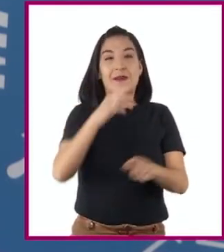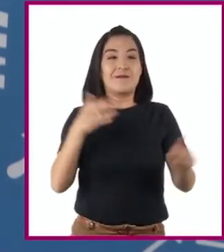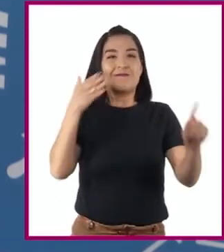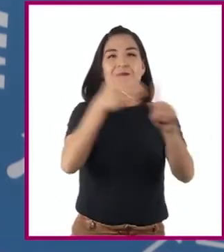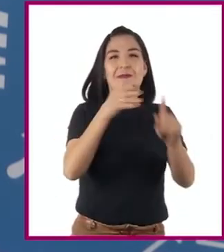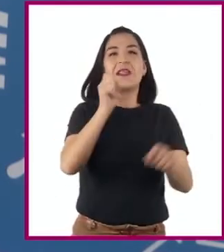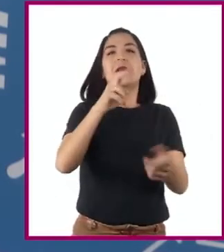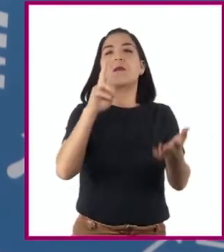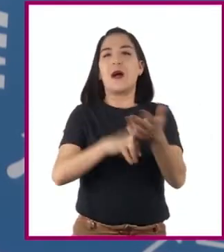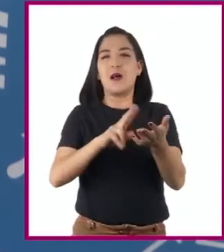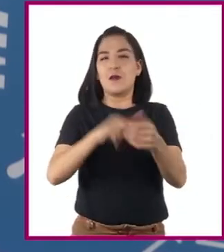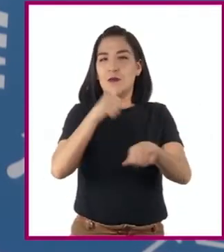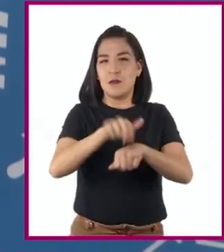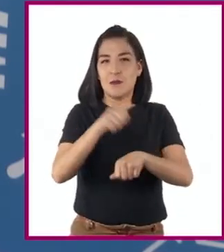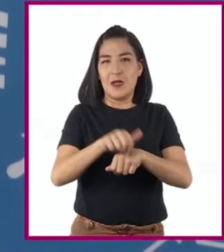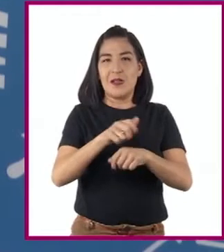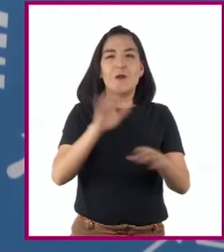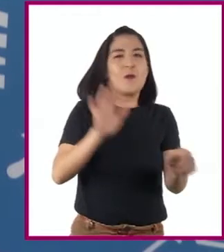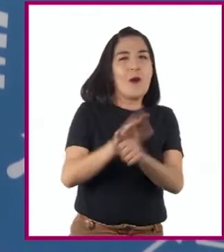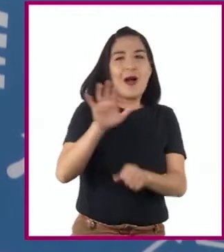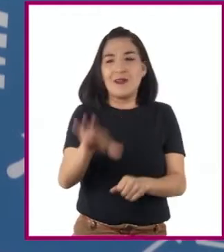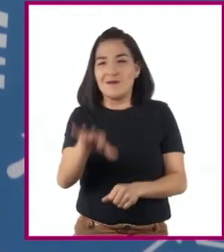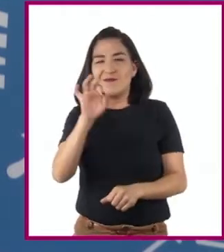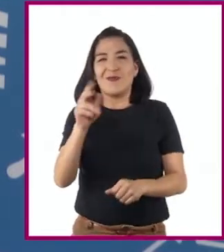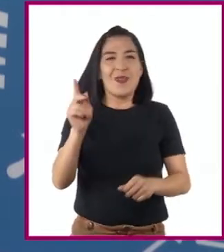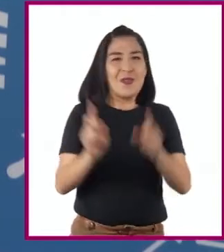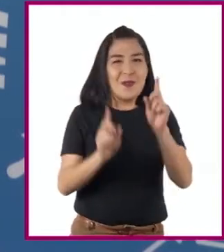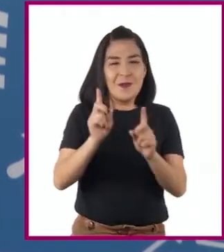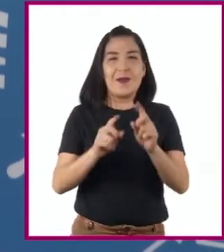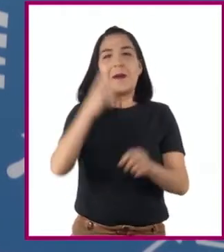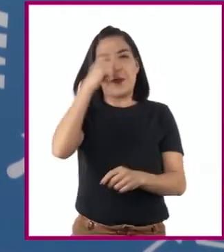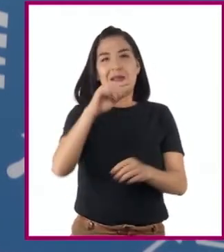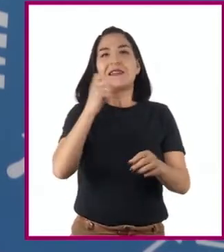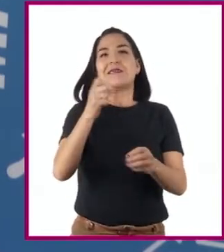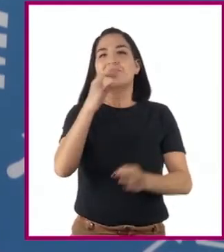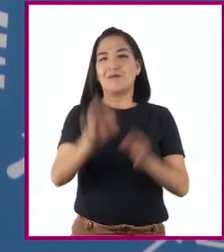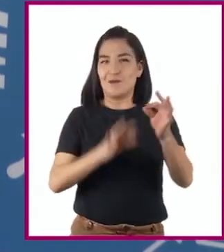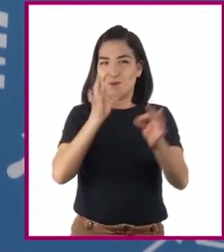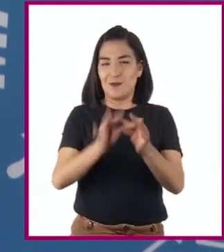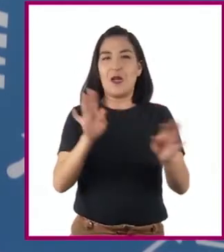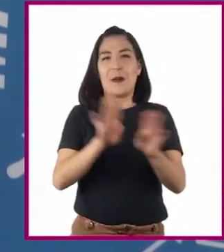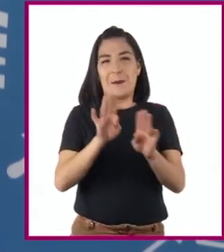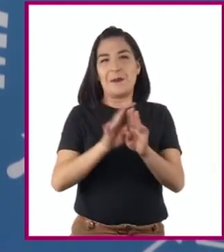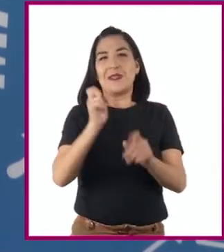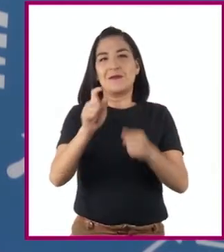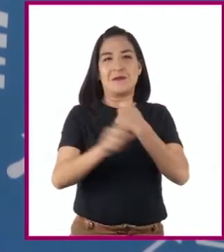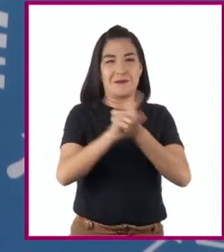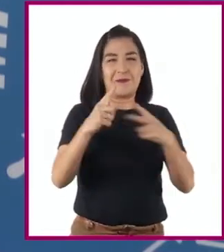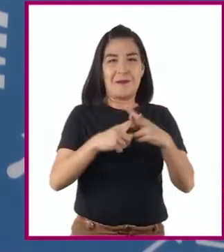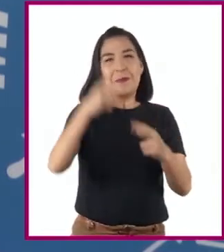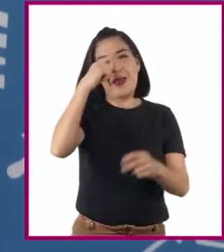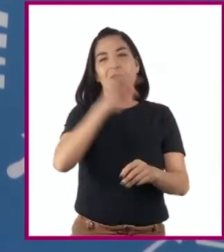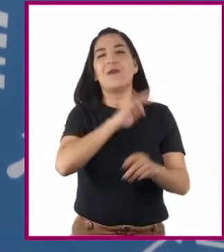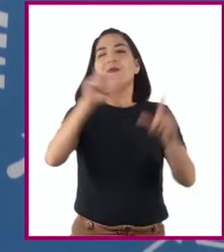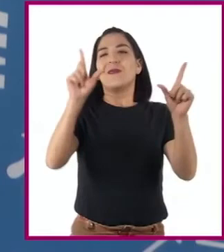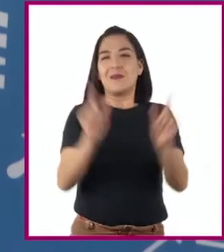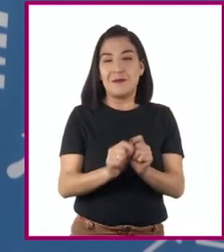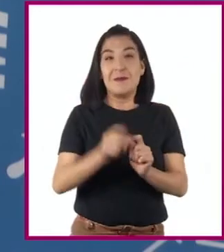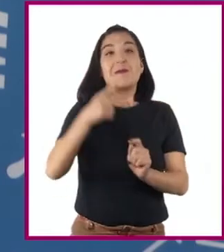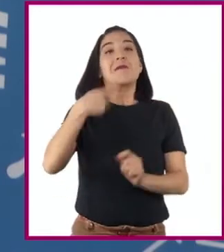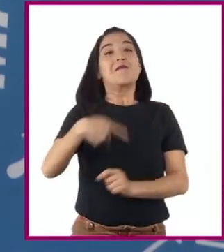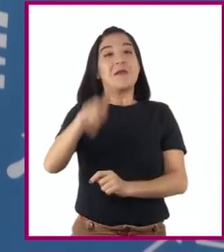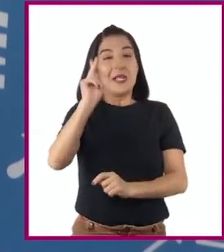valores numéricos de las incógnitas que cumplen con las condiciones del problema y con ello llegar a la solución. Sin